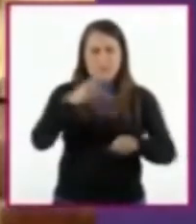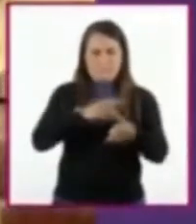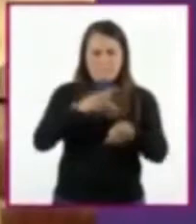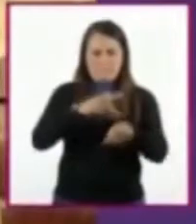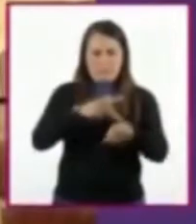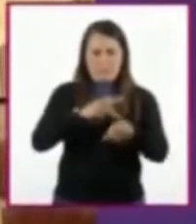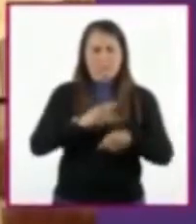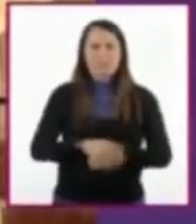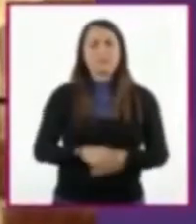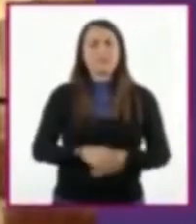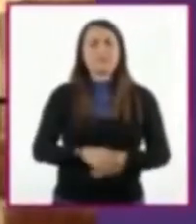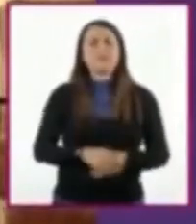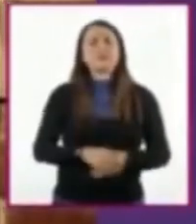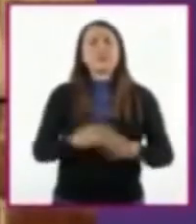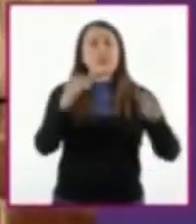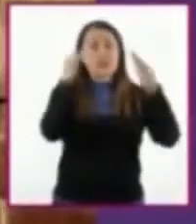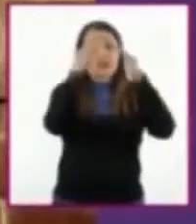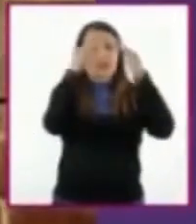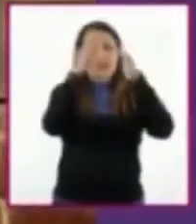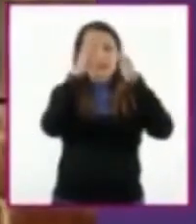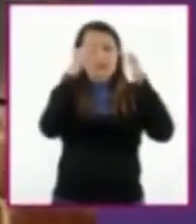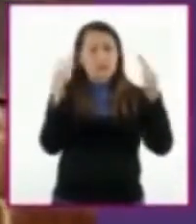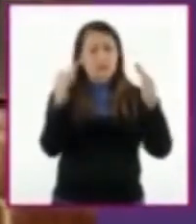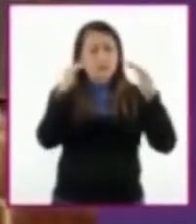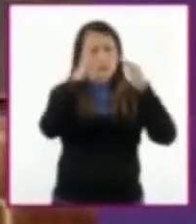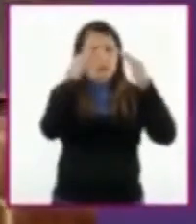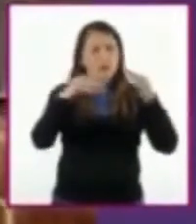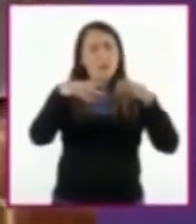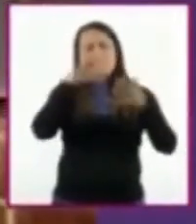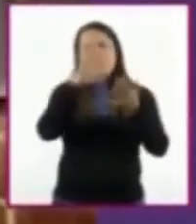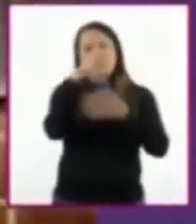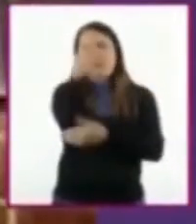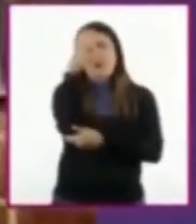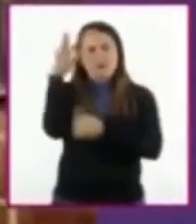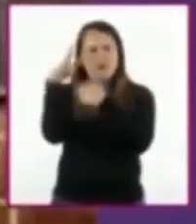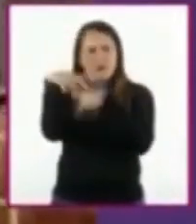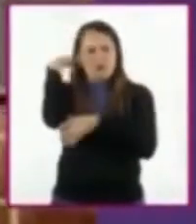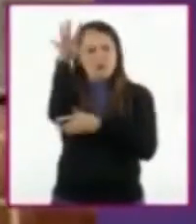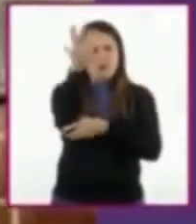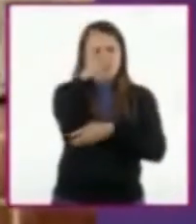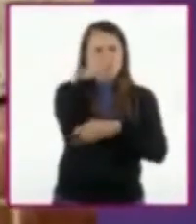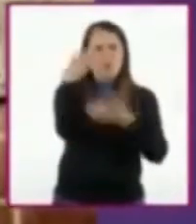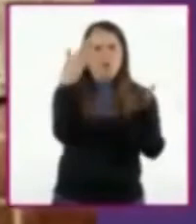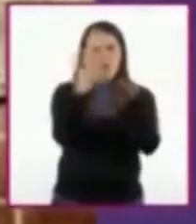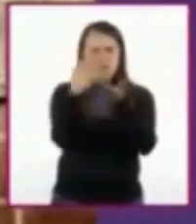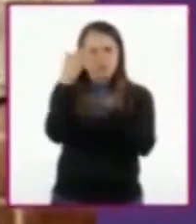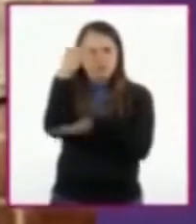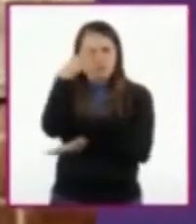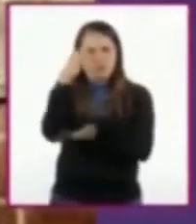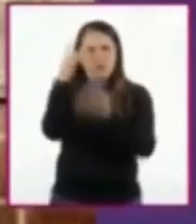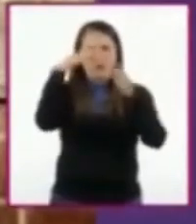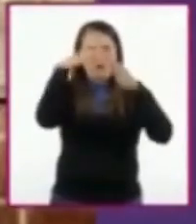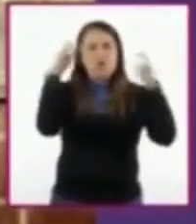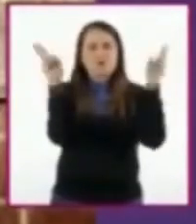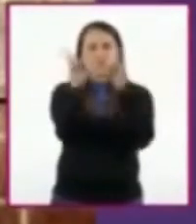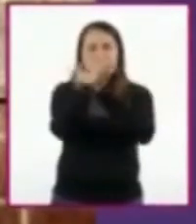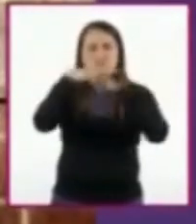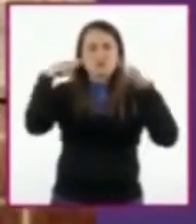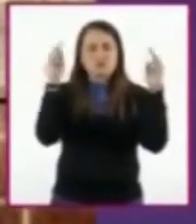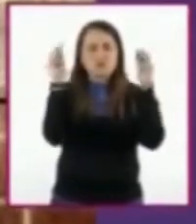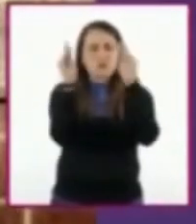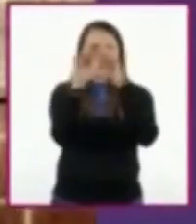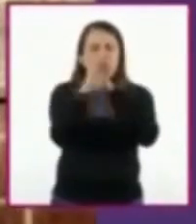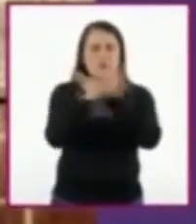En estas casas, el techo se cubre con materiales como hojas de palma, que son impermeables y favorecen el paso del aire para una